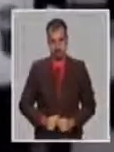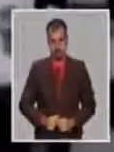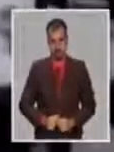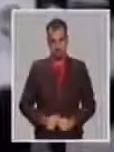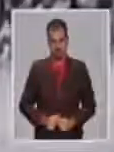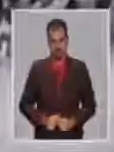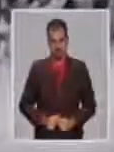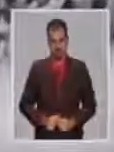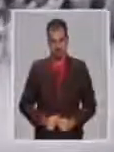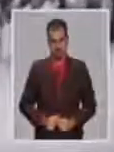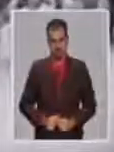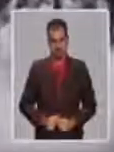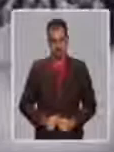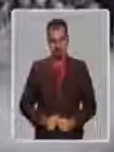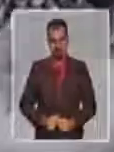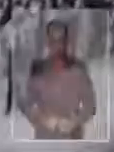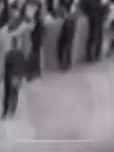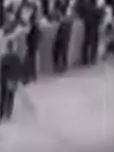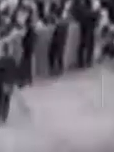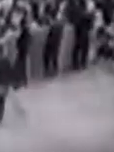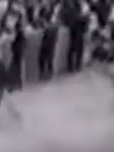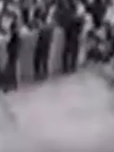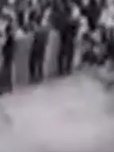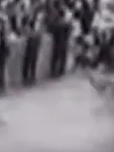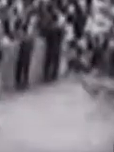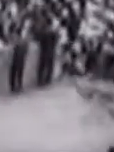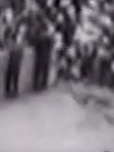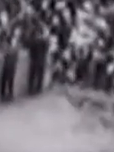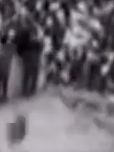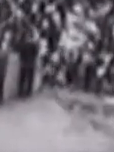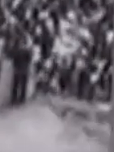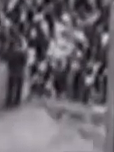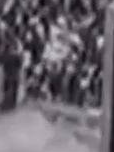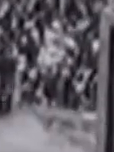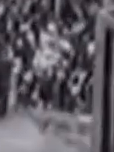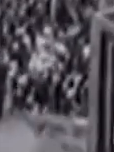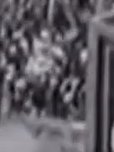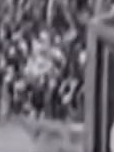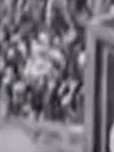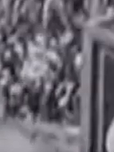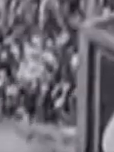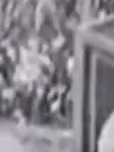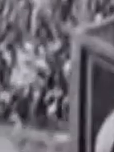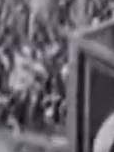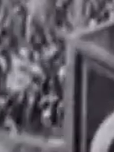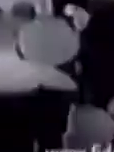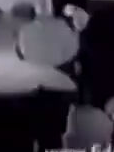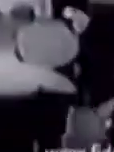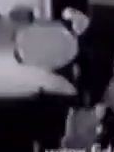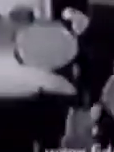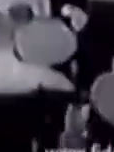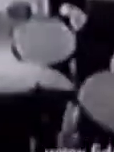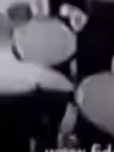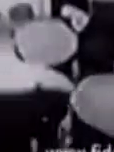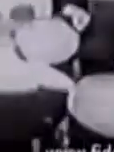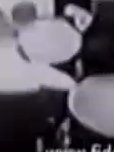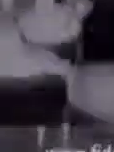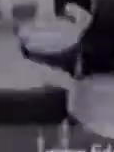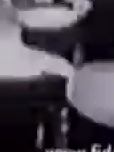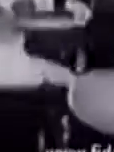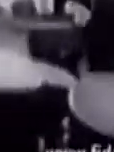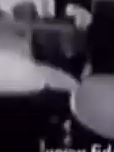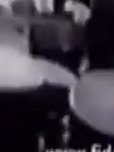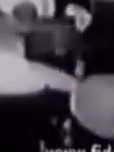No tendríamos otra disyuntiva que aquella con que iniciamos la lucha